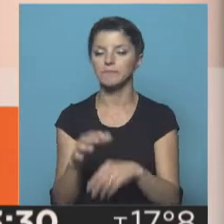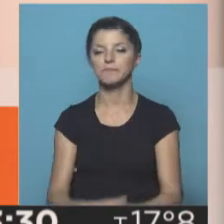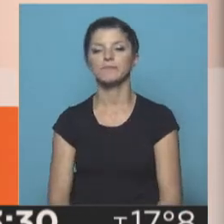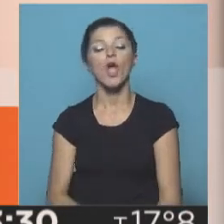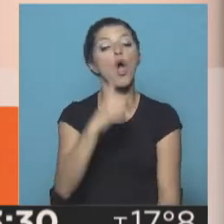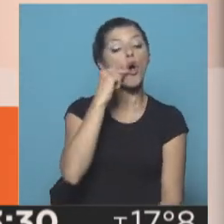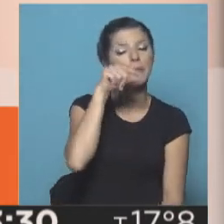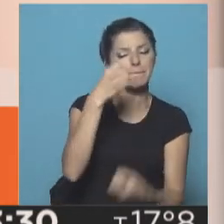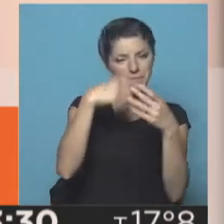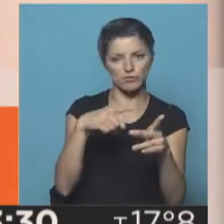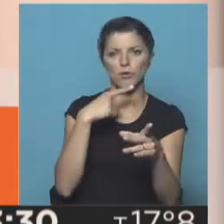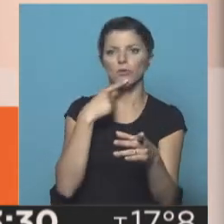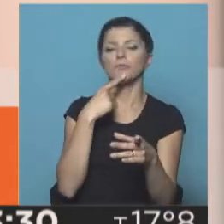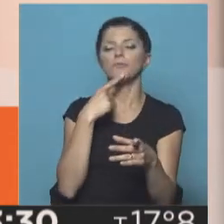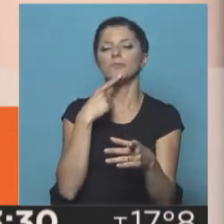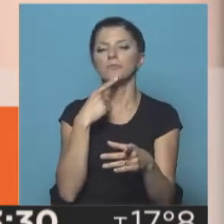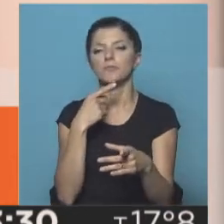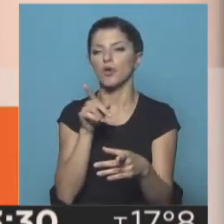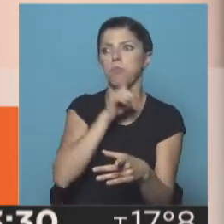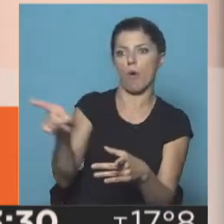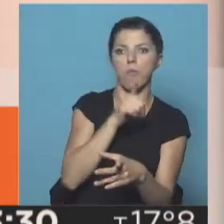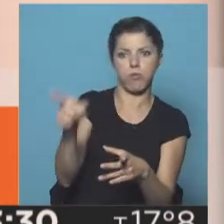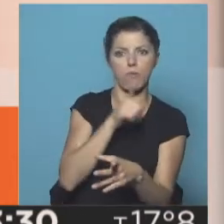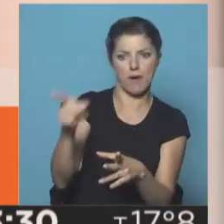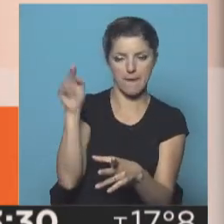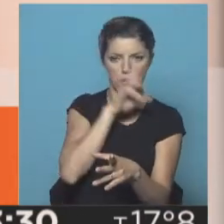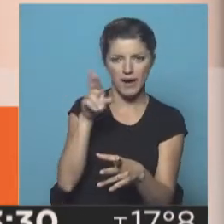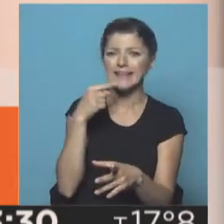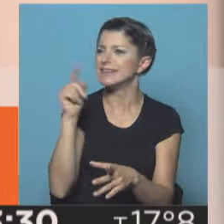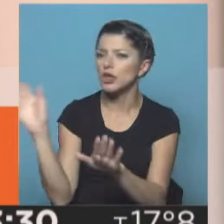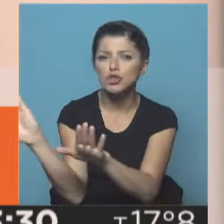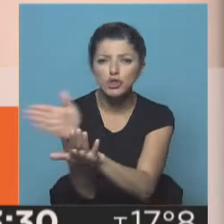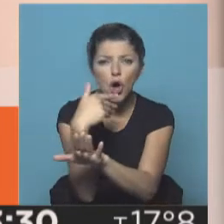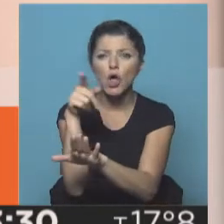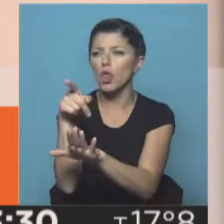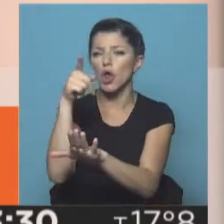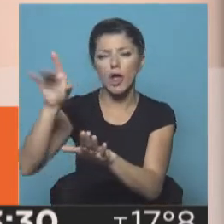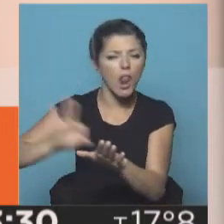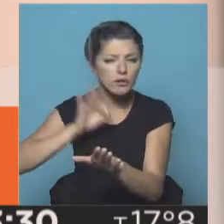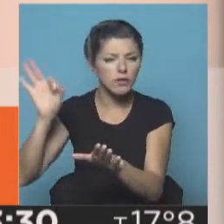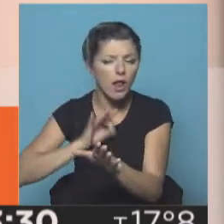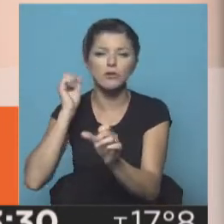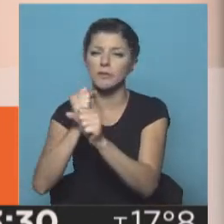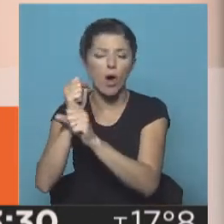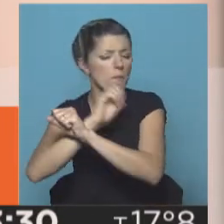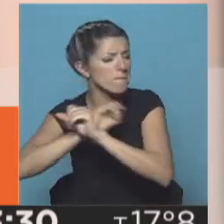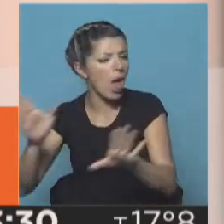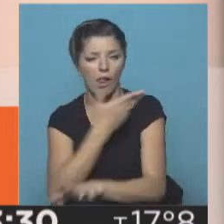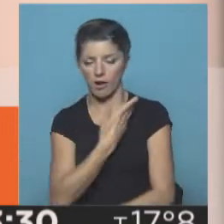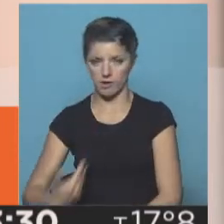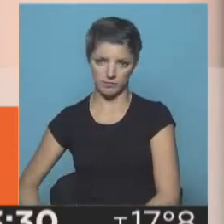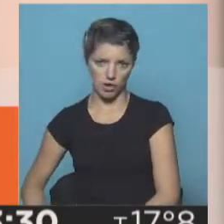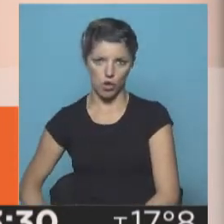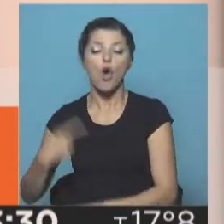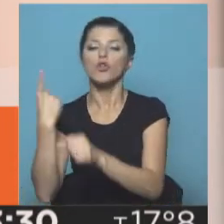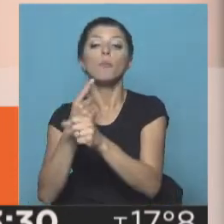Donald Trump atacando a Hillary Clinton, diciendo que todo lo que se hizo estuvo mal desde el Estado para resolver